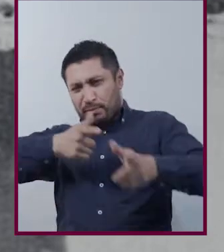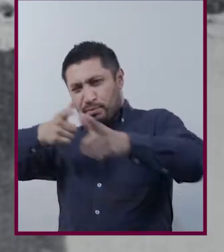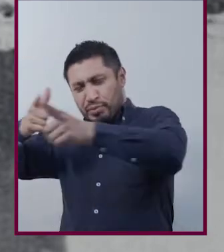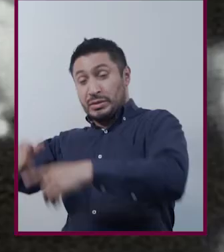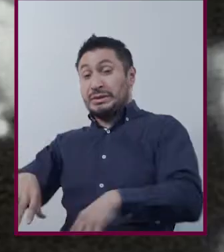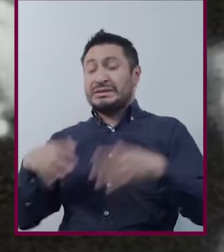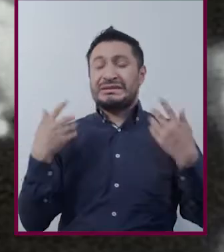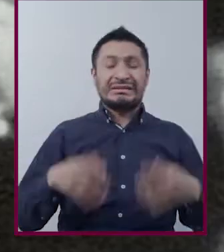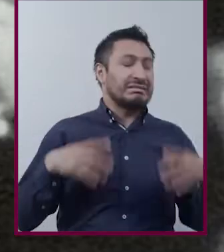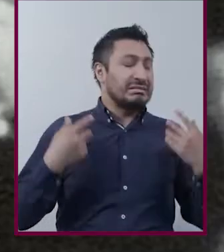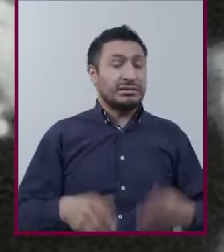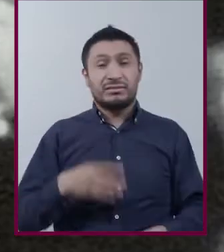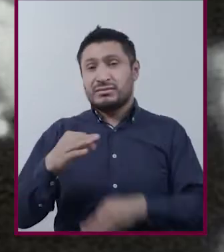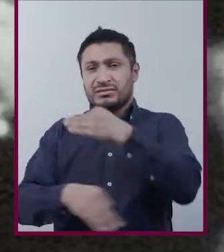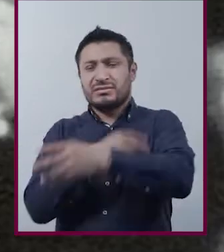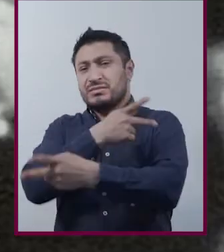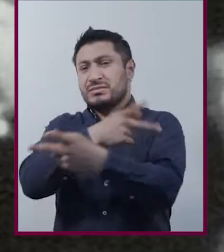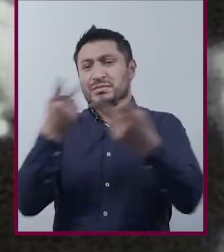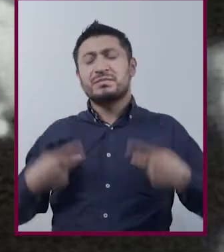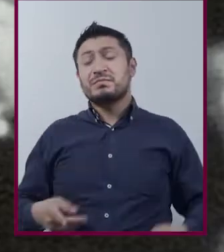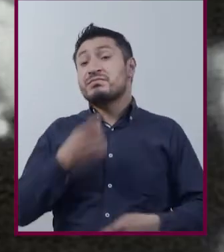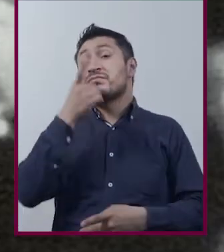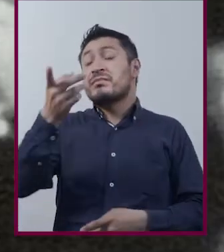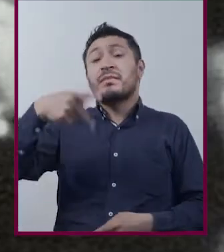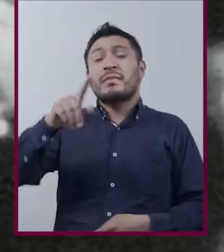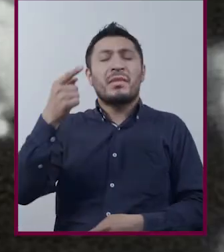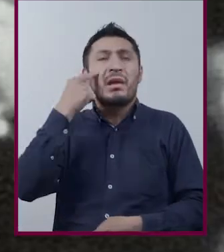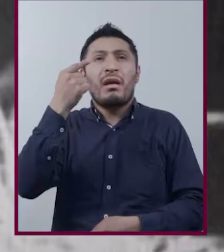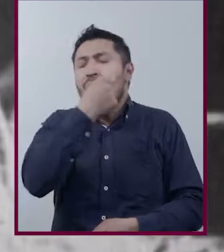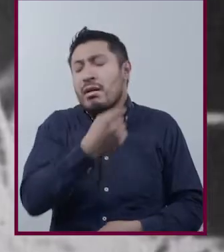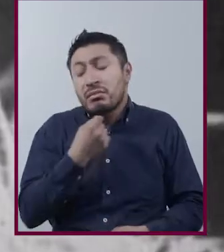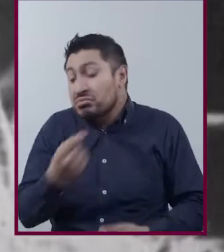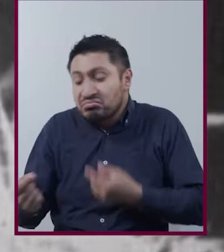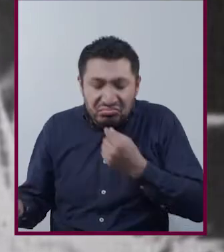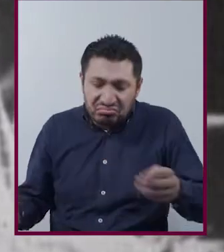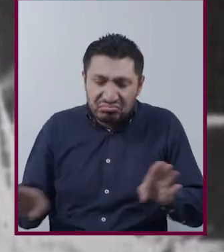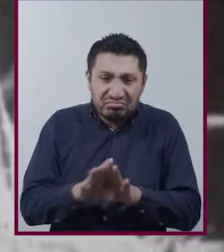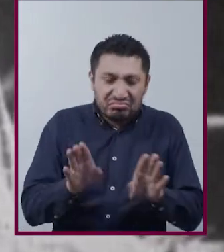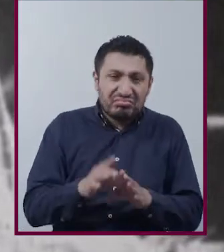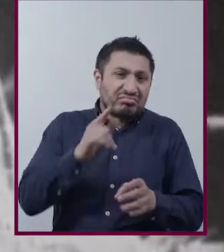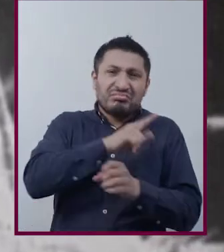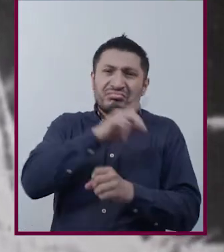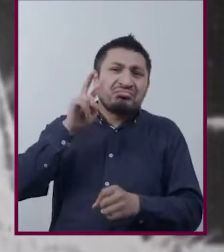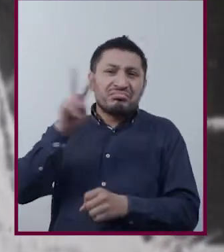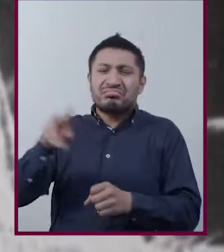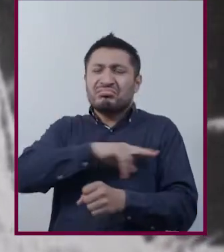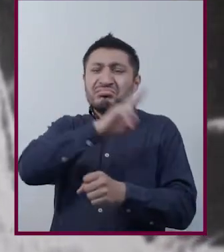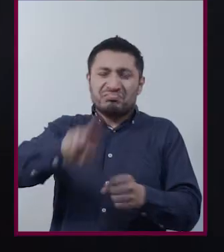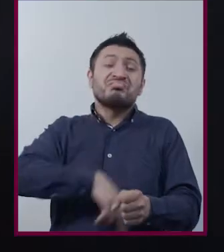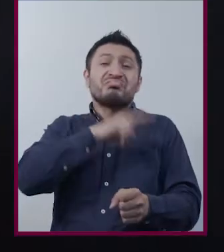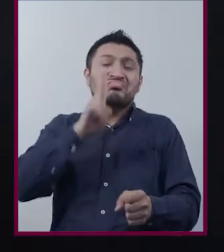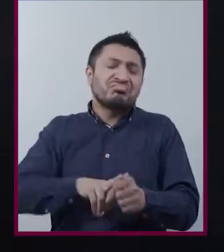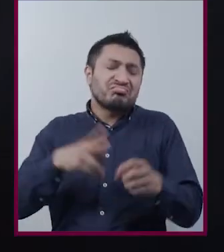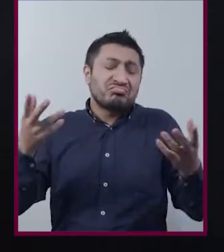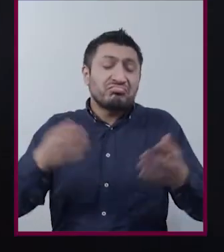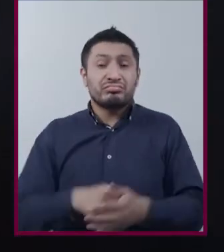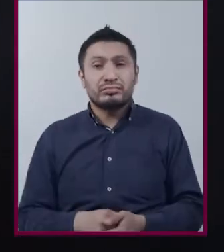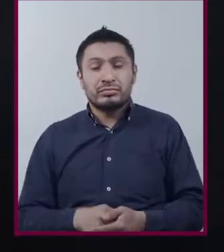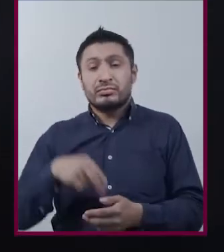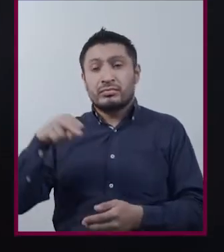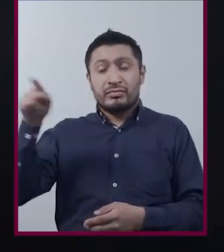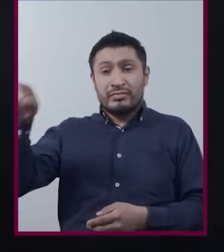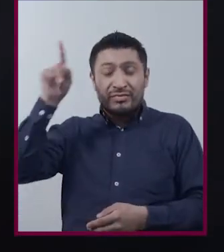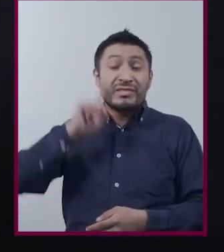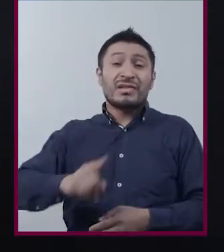impresionante, decía la gente. Pero nuestros ojos infantiles lo encontraron bastante natural. Nelly Campobello